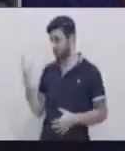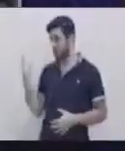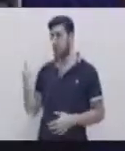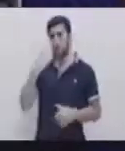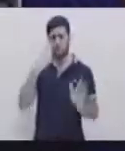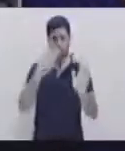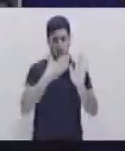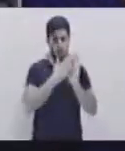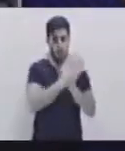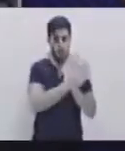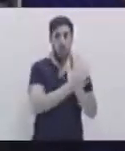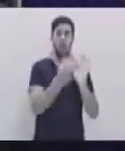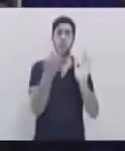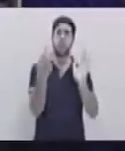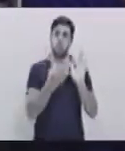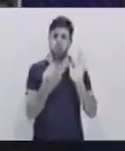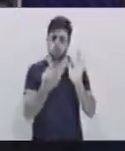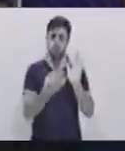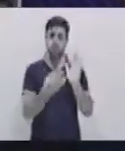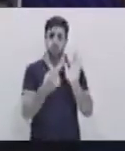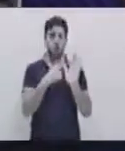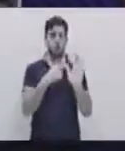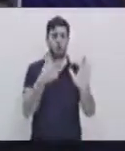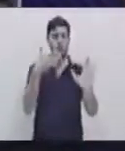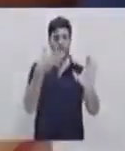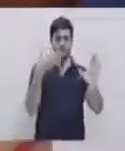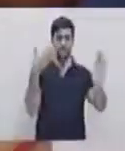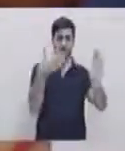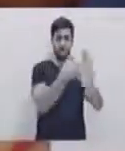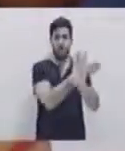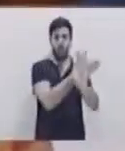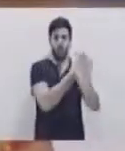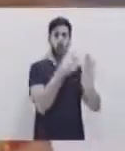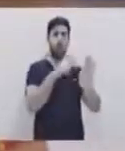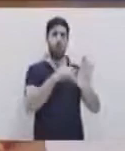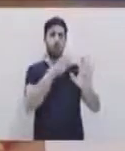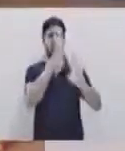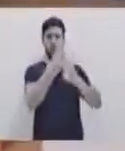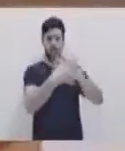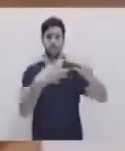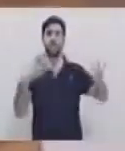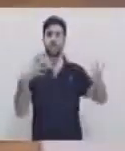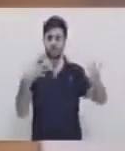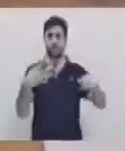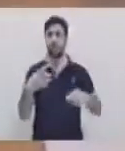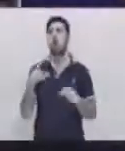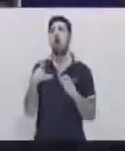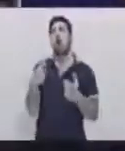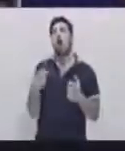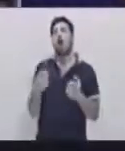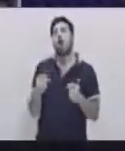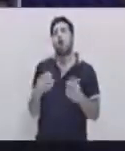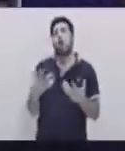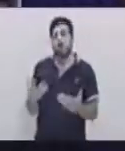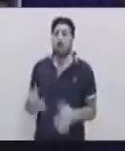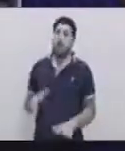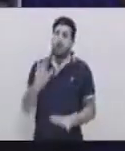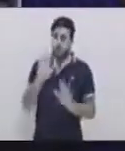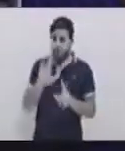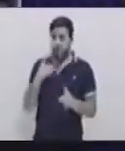y lograr un plano o un segundo plano que es el que va a estar al fondo de ello, lo cual voy a hacerlo de la siguiente